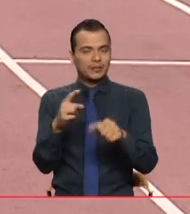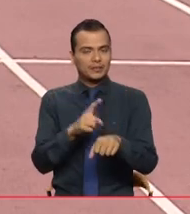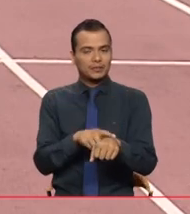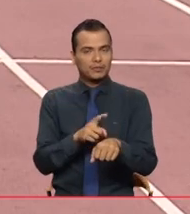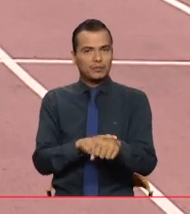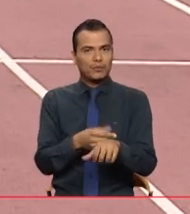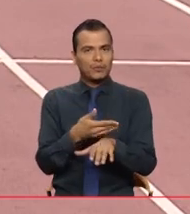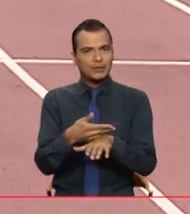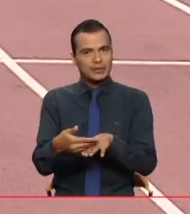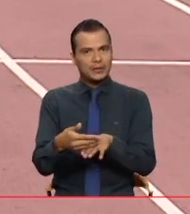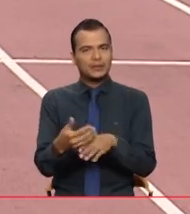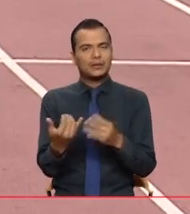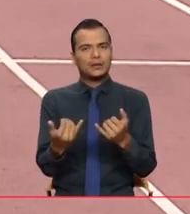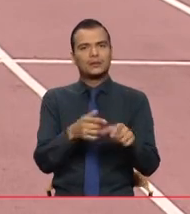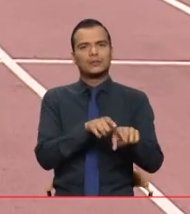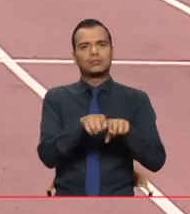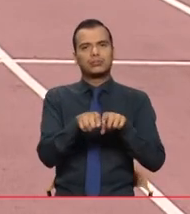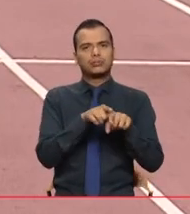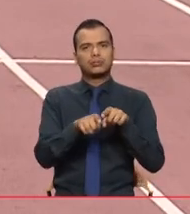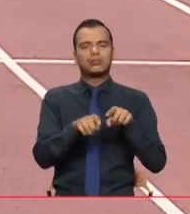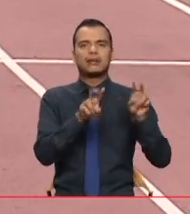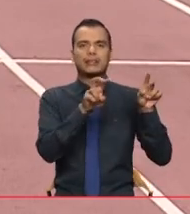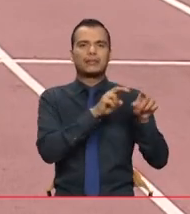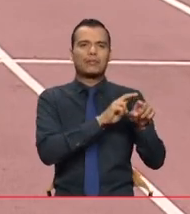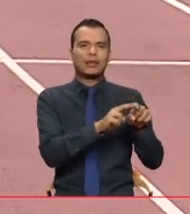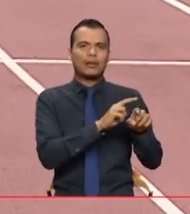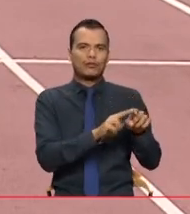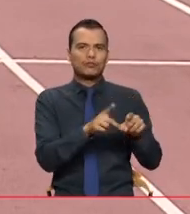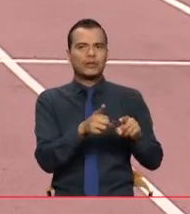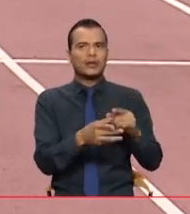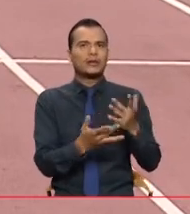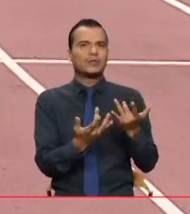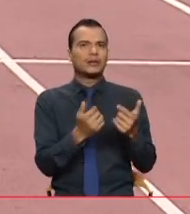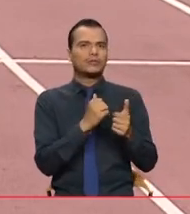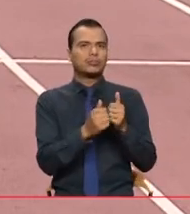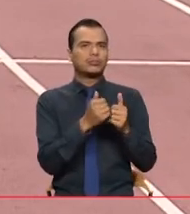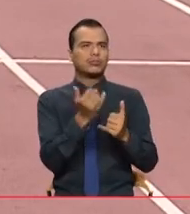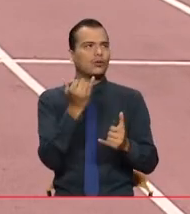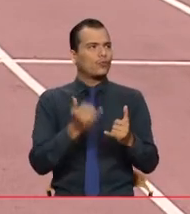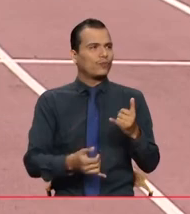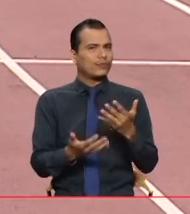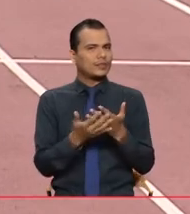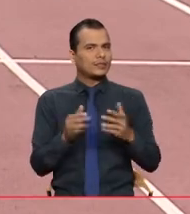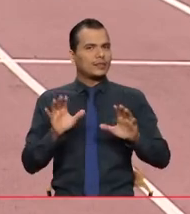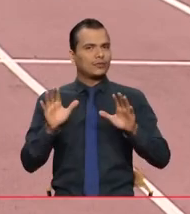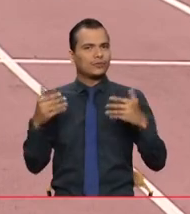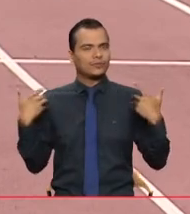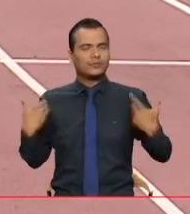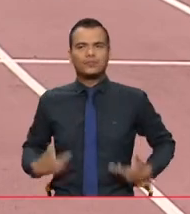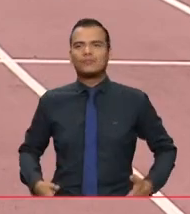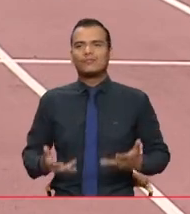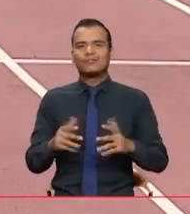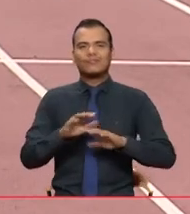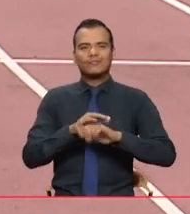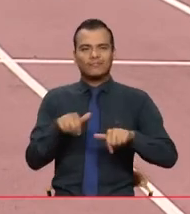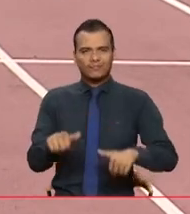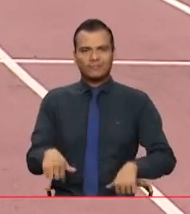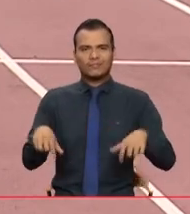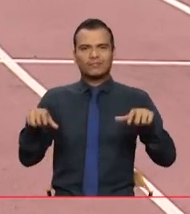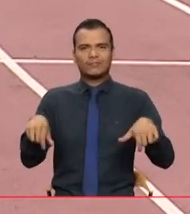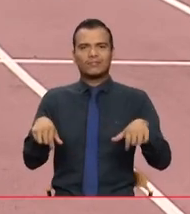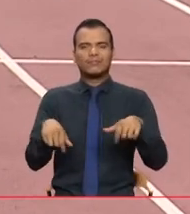las finales de velocidad de las diferentes pruebas que se están realizando a lo largo de esta jornada. Yo me despido desde las